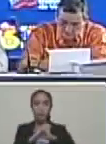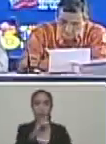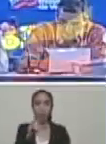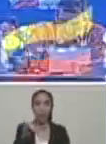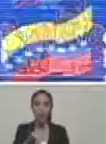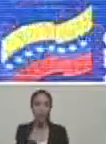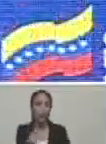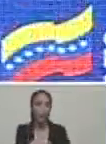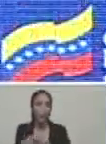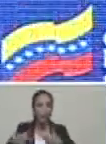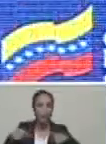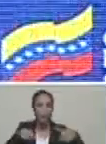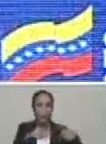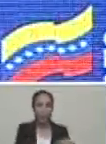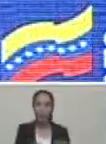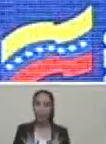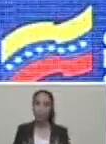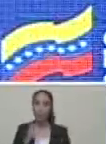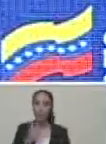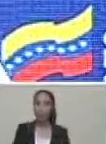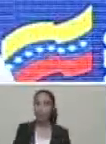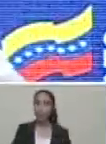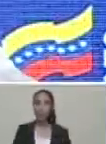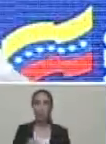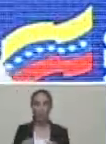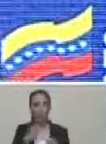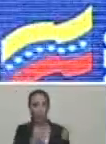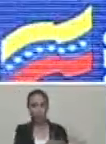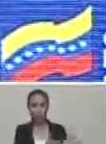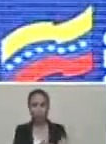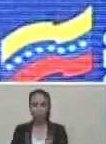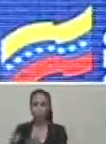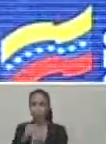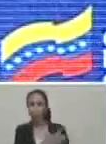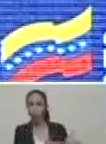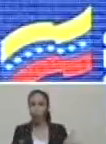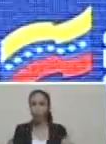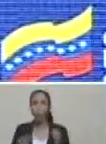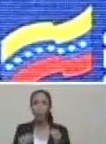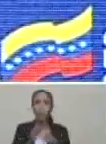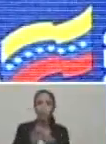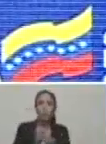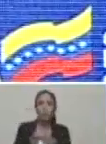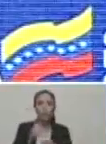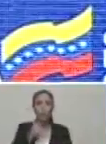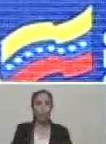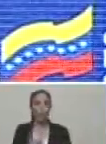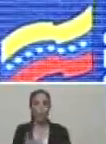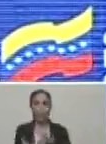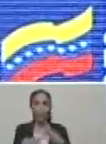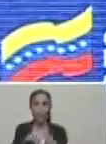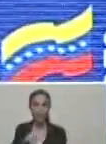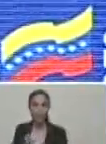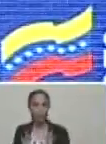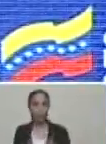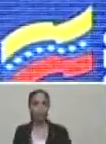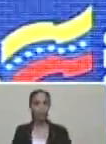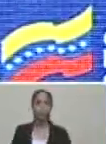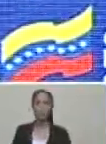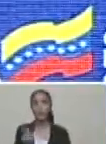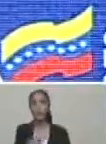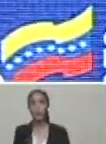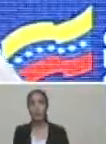ASI, muy importante, la estructura de funcionamiento de Barrio Adentro, y que las áreas de